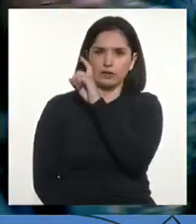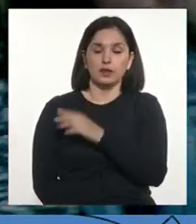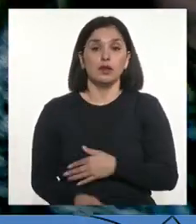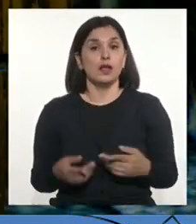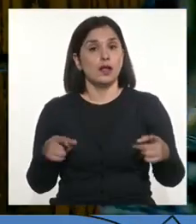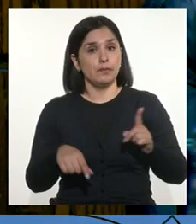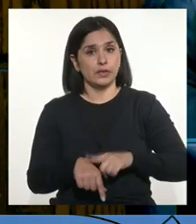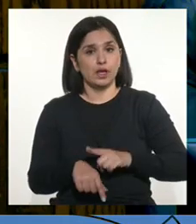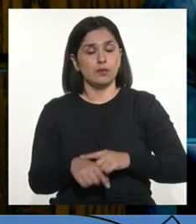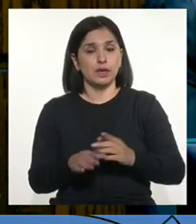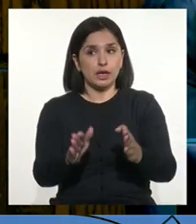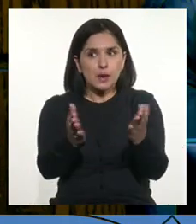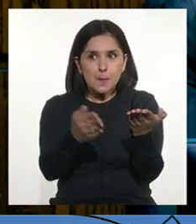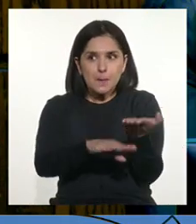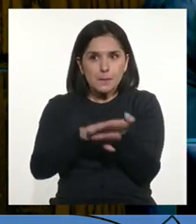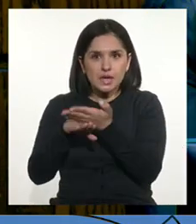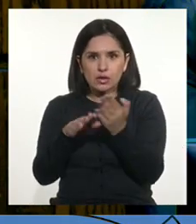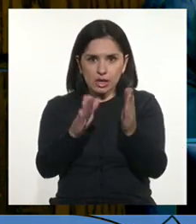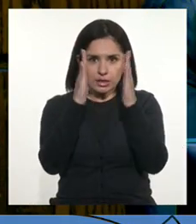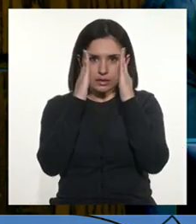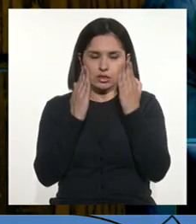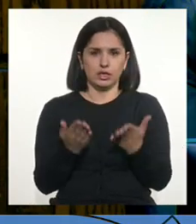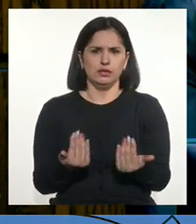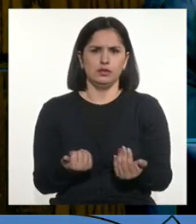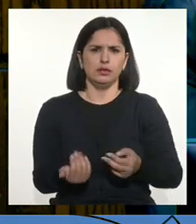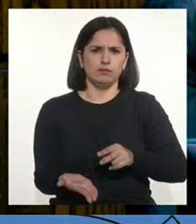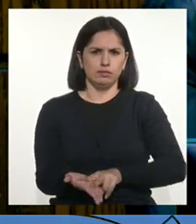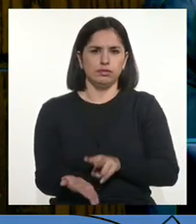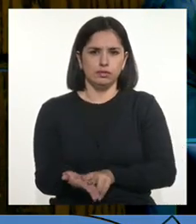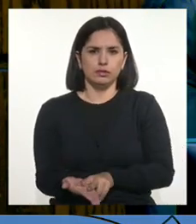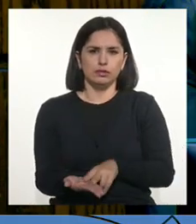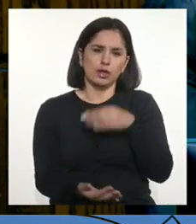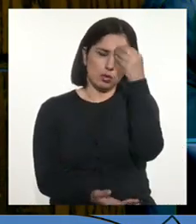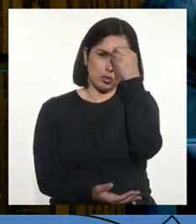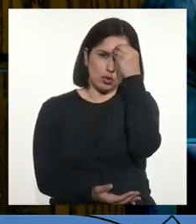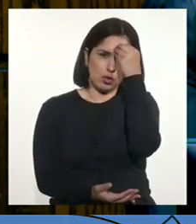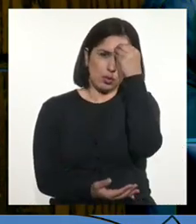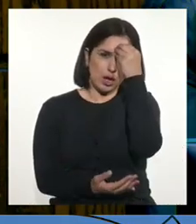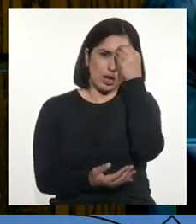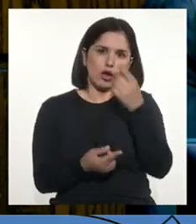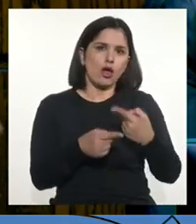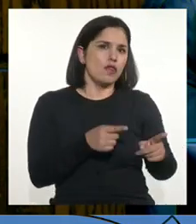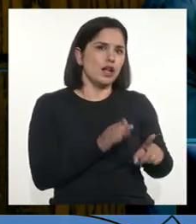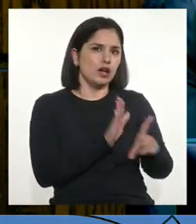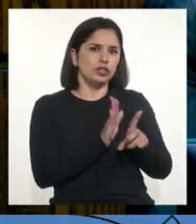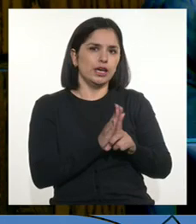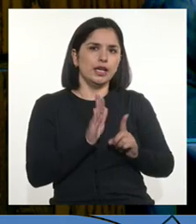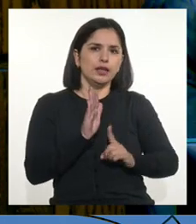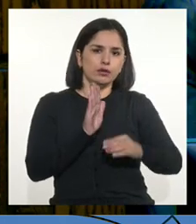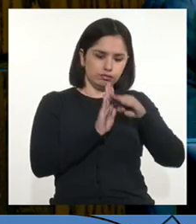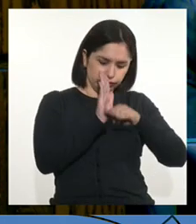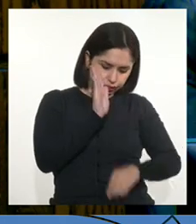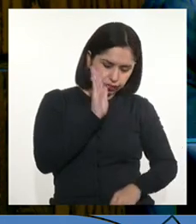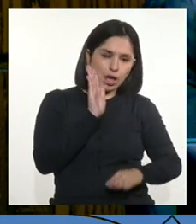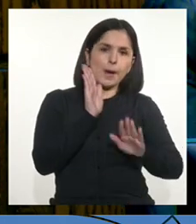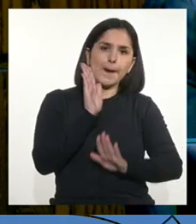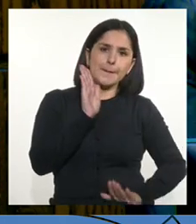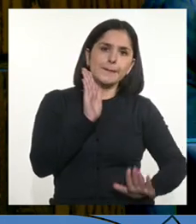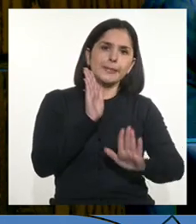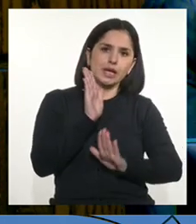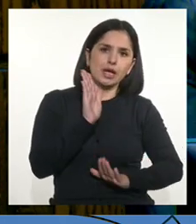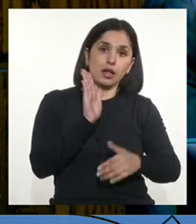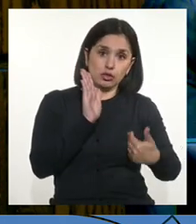tiempo llamó la atención sobre la necesidad efectiva de preocuparnos de las mil y tantas leyes que tenemos hoy día que son leyes de hoy